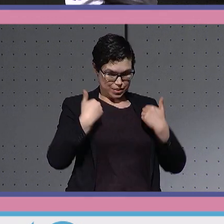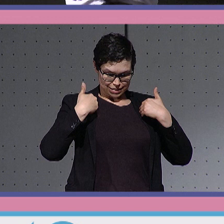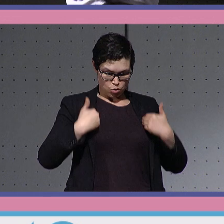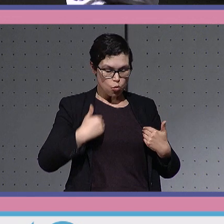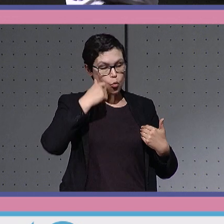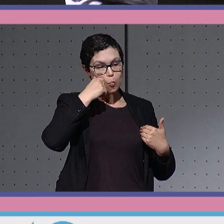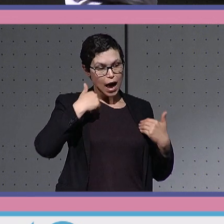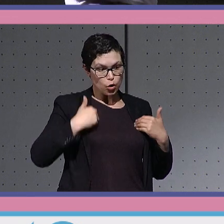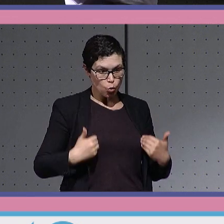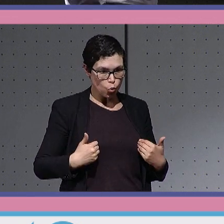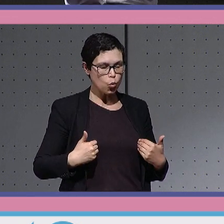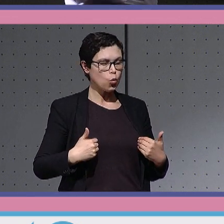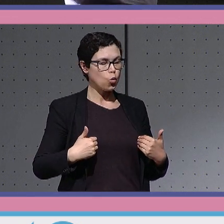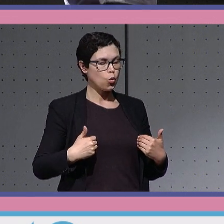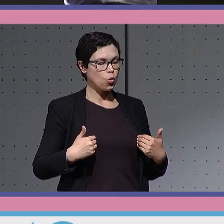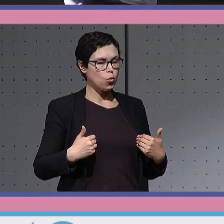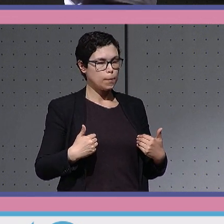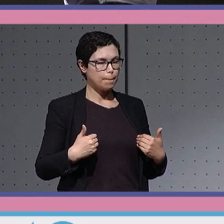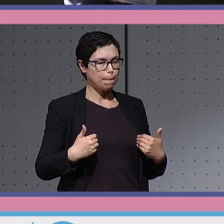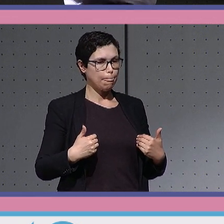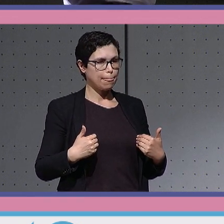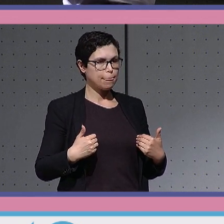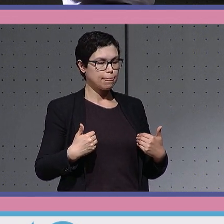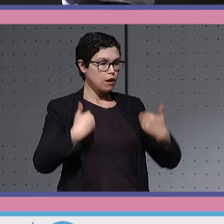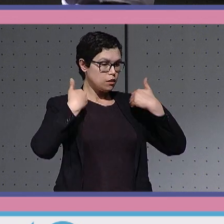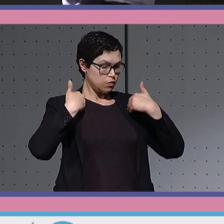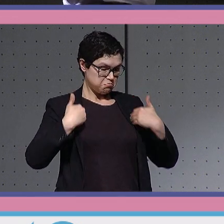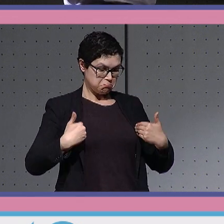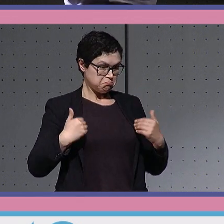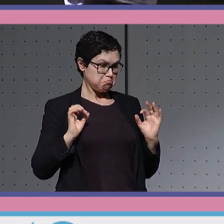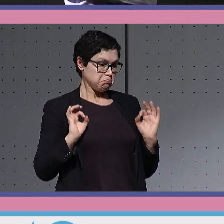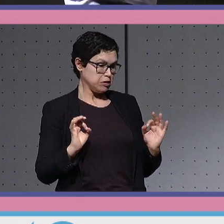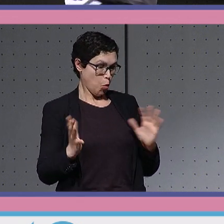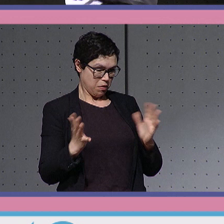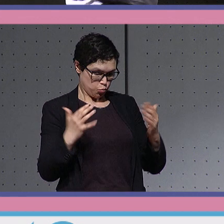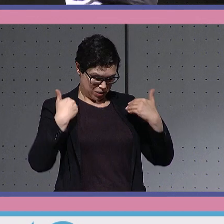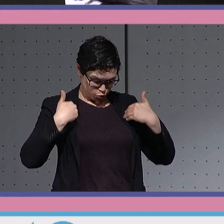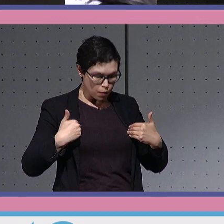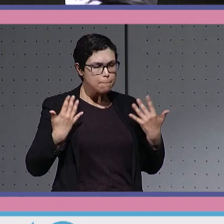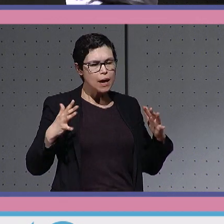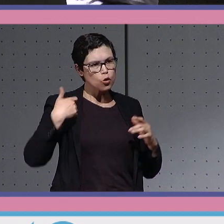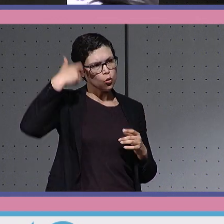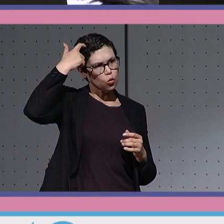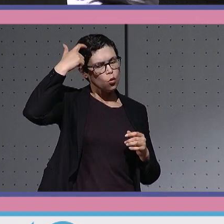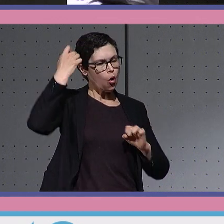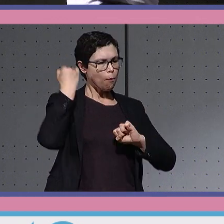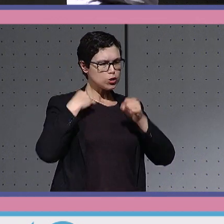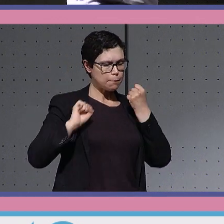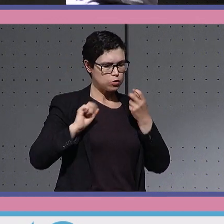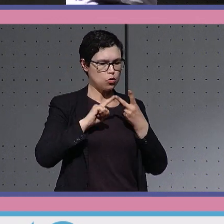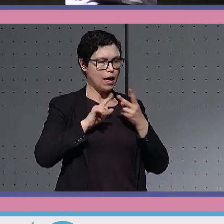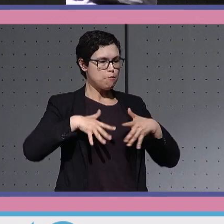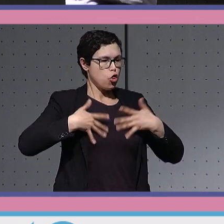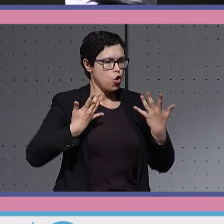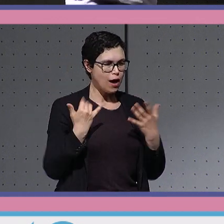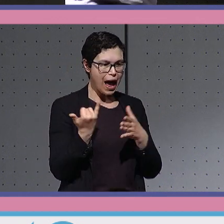que físicamente no variamos mucho, pero en nuestros comportamientos, en nuestras emociones, en nuestras